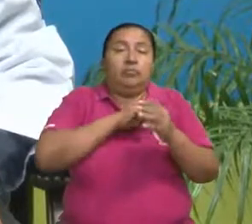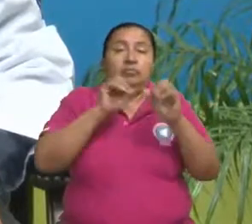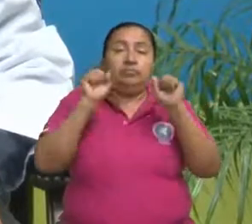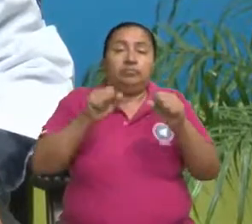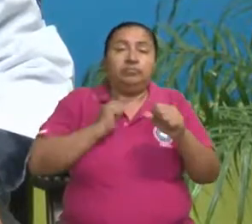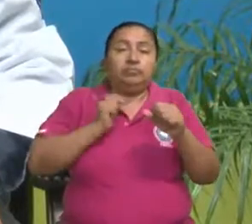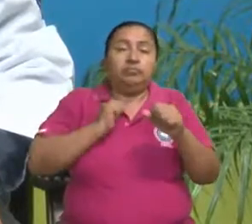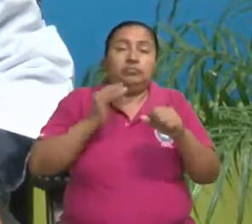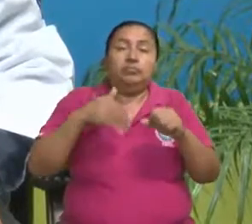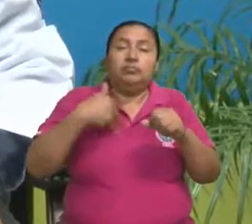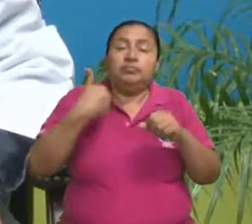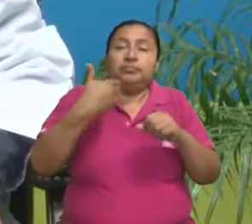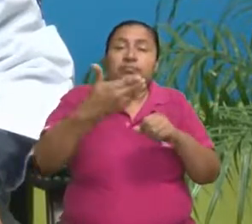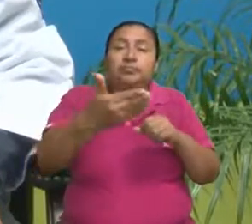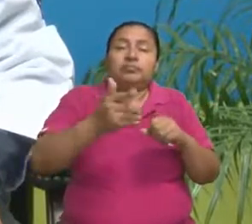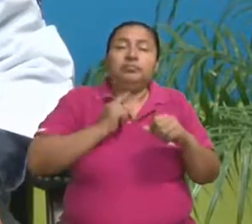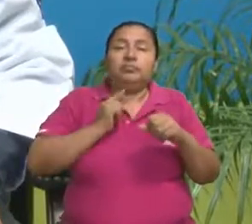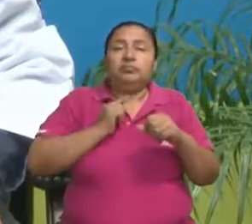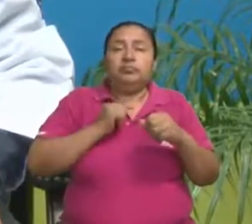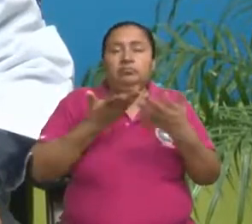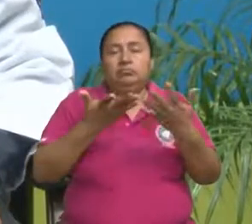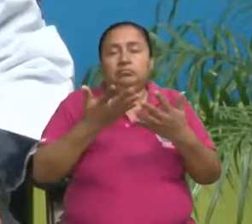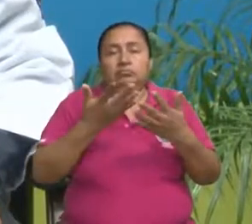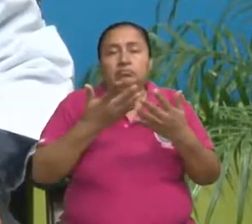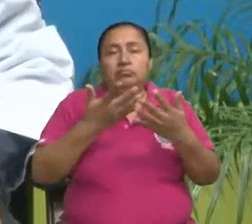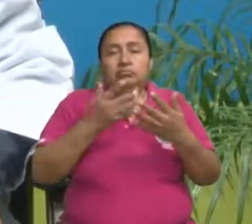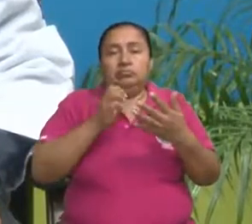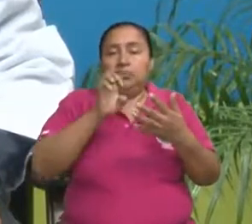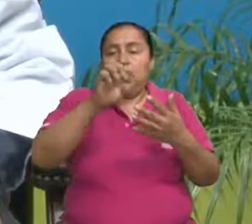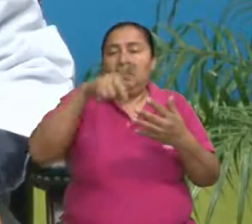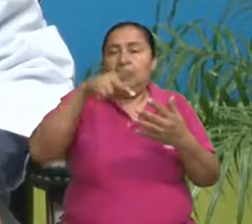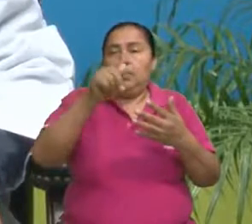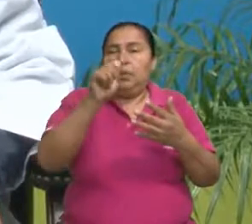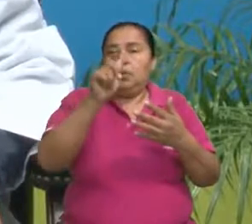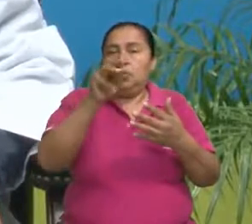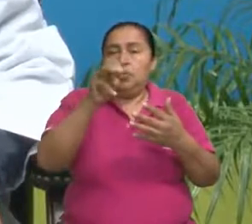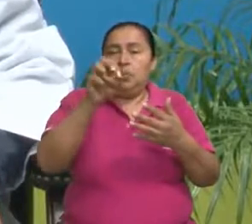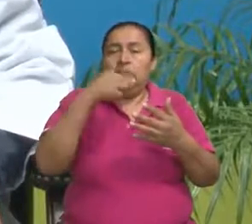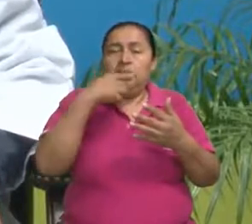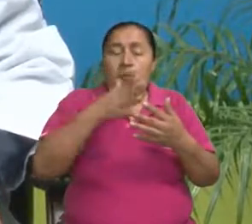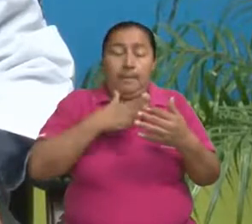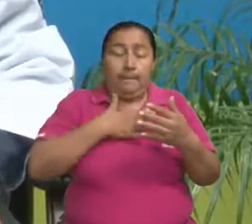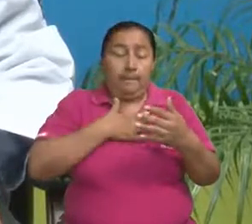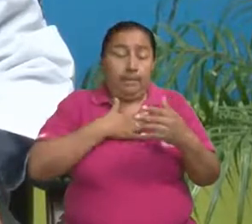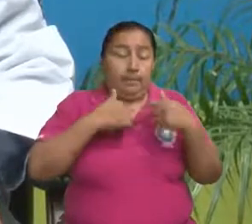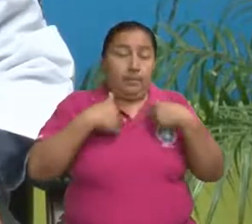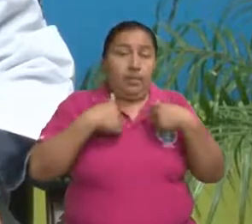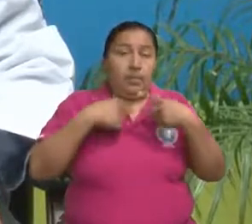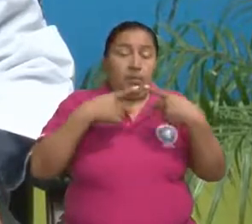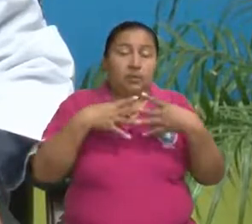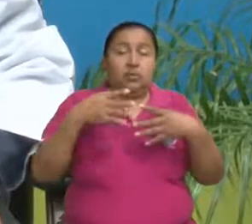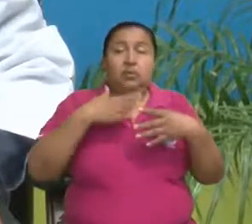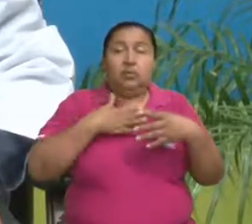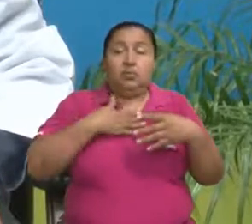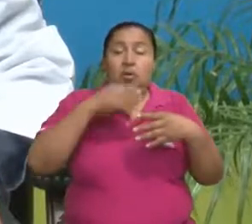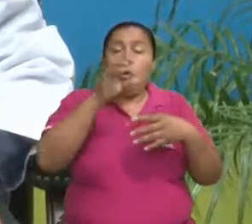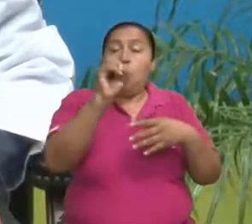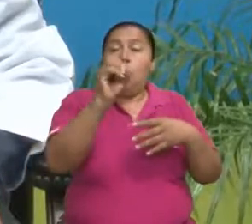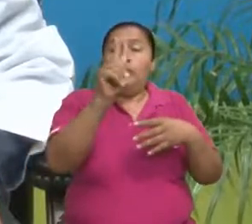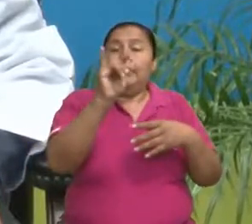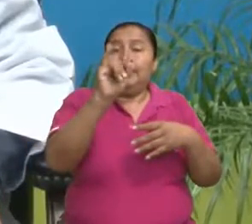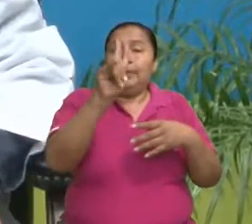a tener una otitis media. En el caso de las otitis